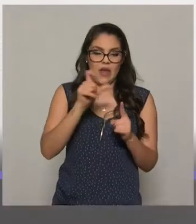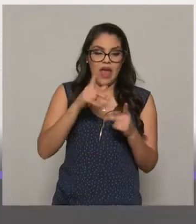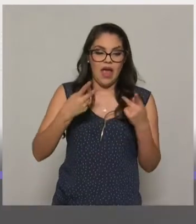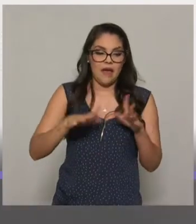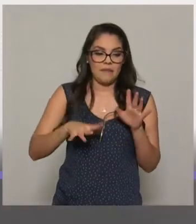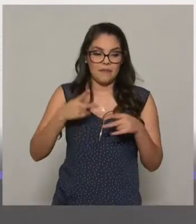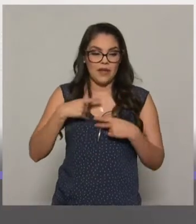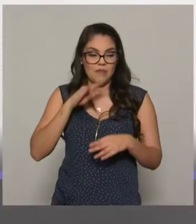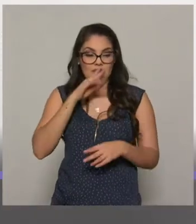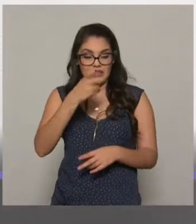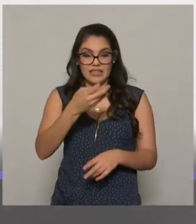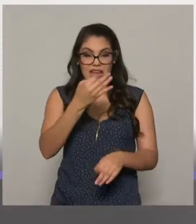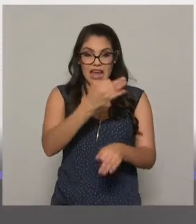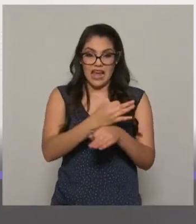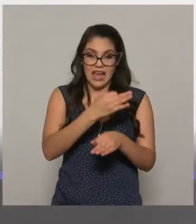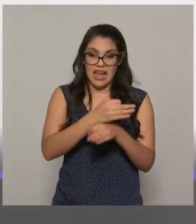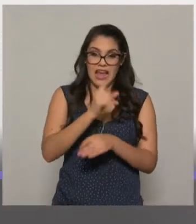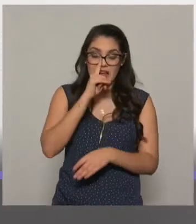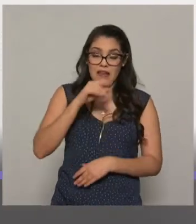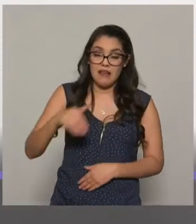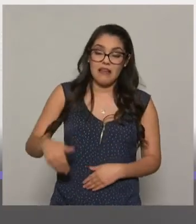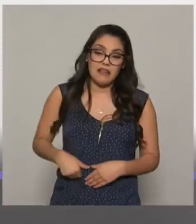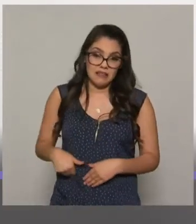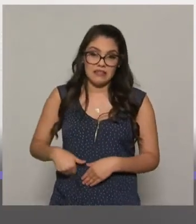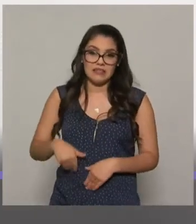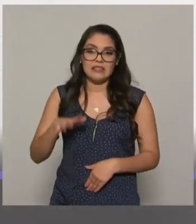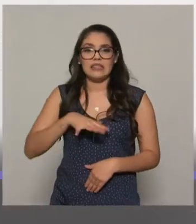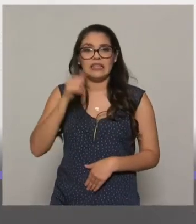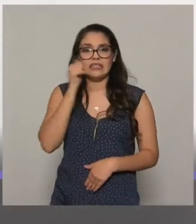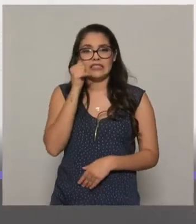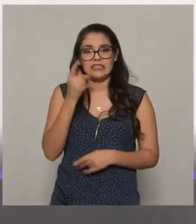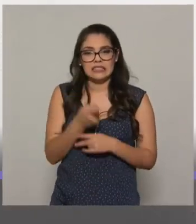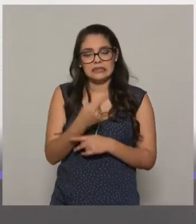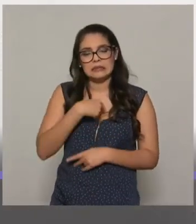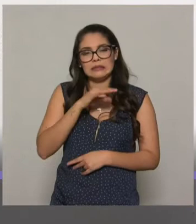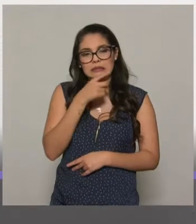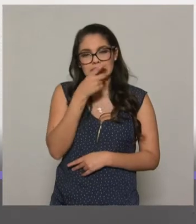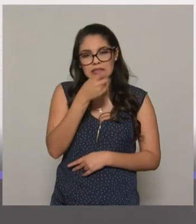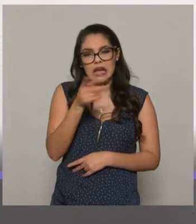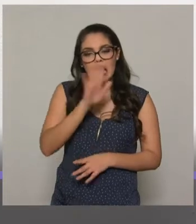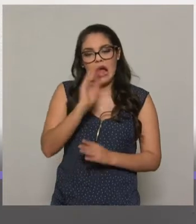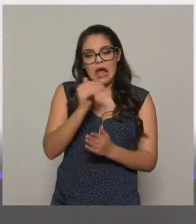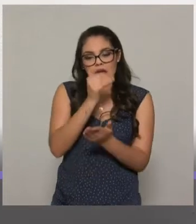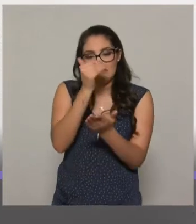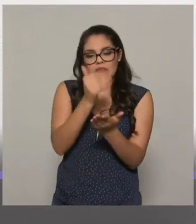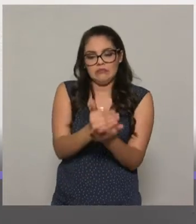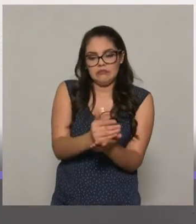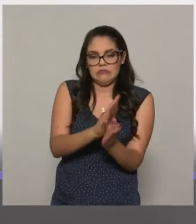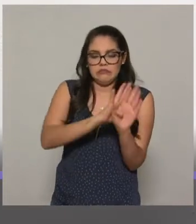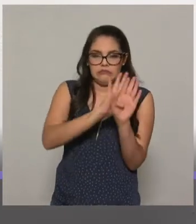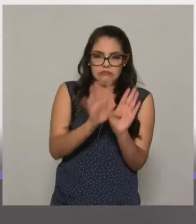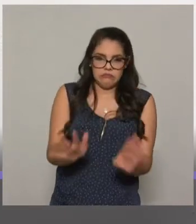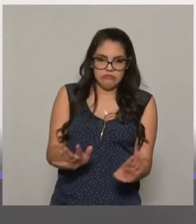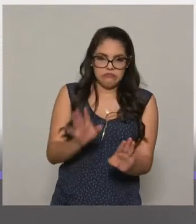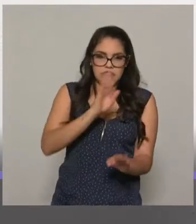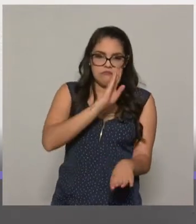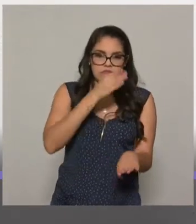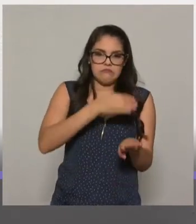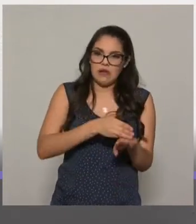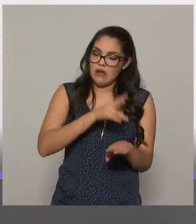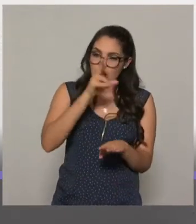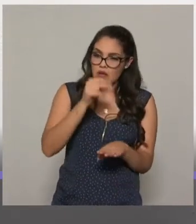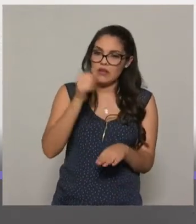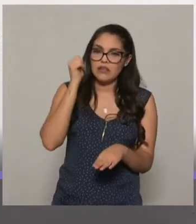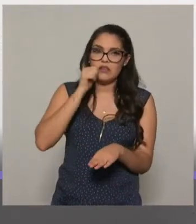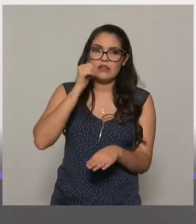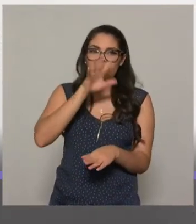paciente fallece en el momento del accidente, pues generalmente uno puede decir, bueno, hasta ahí termina este tipo de sanciones, ¿no? Pero en